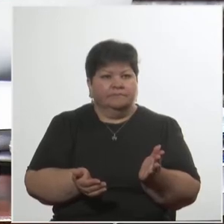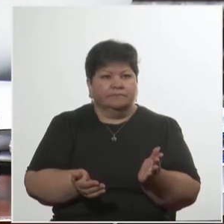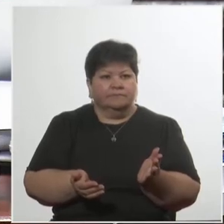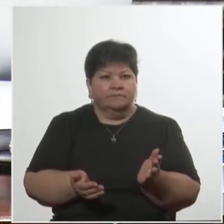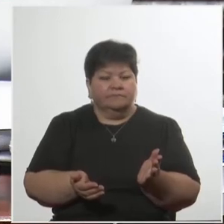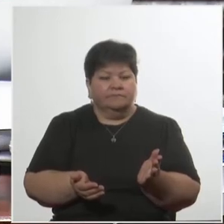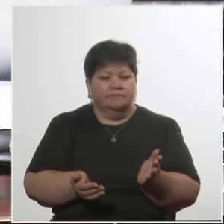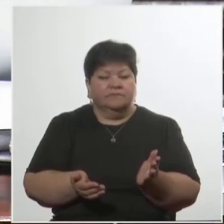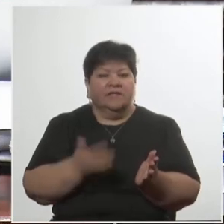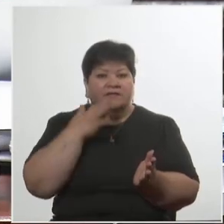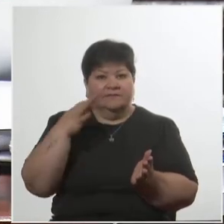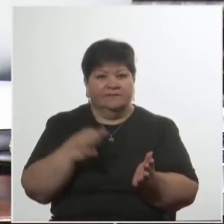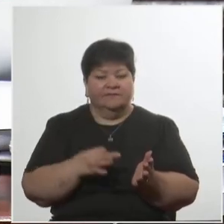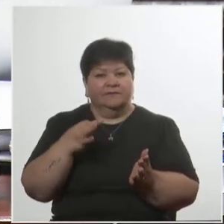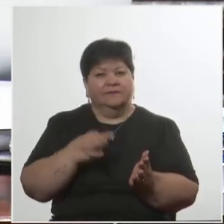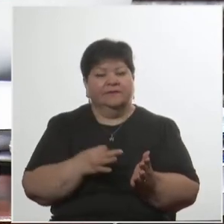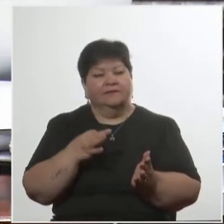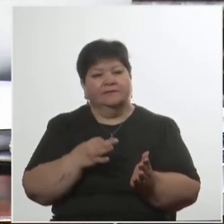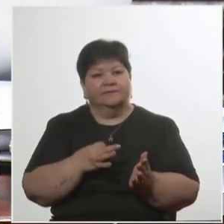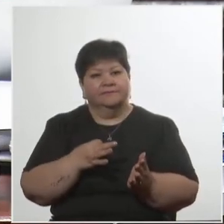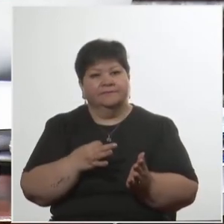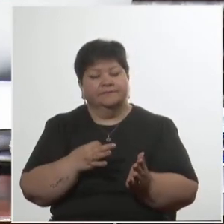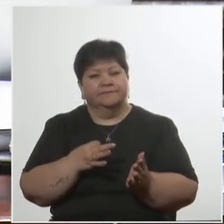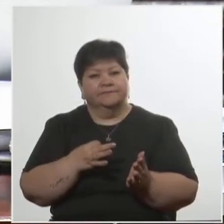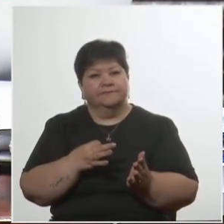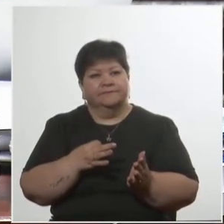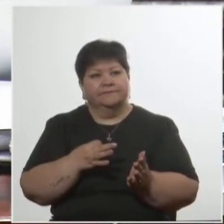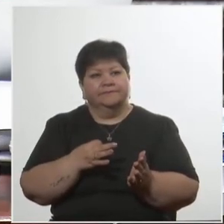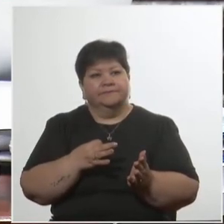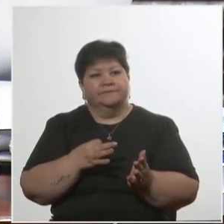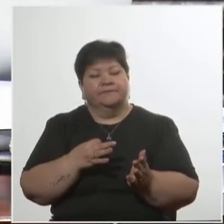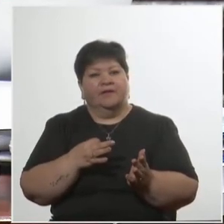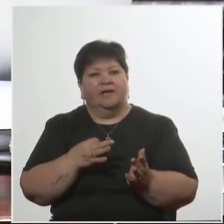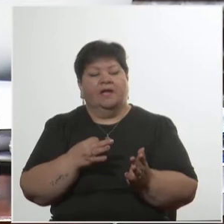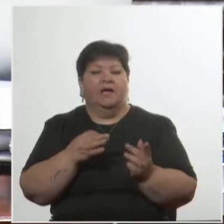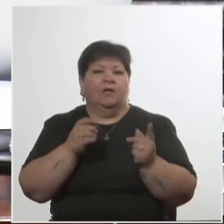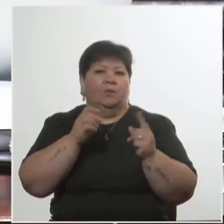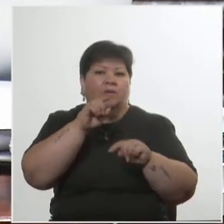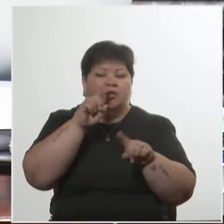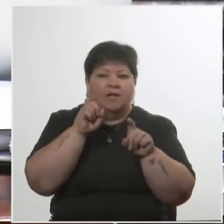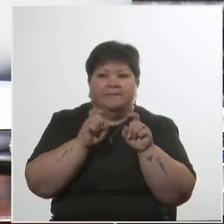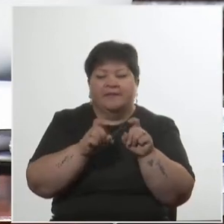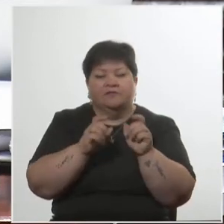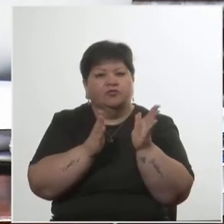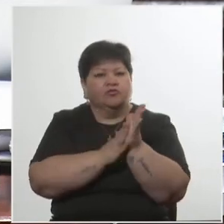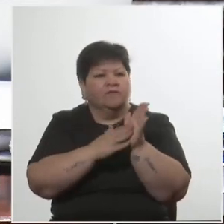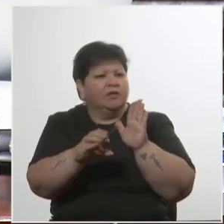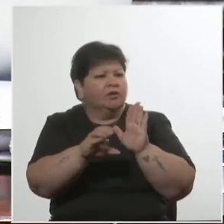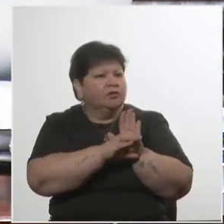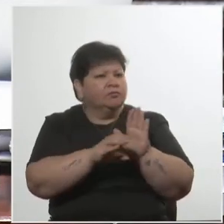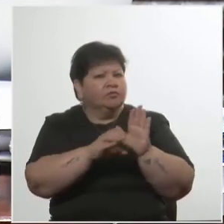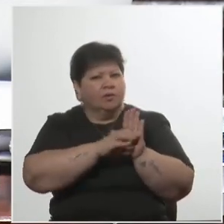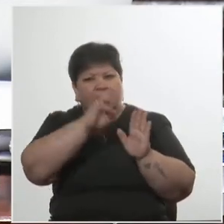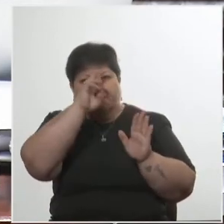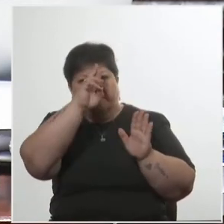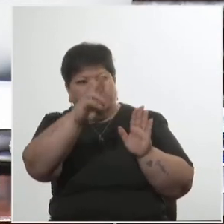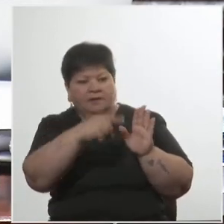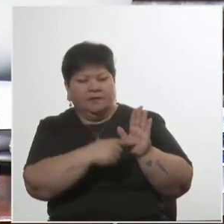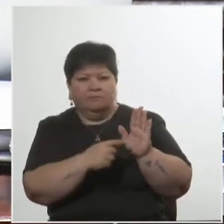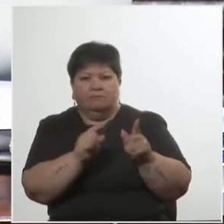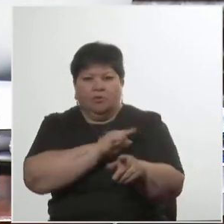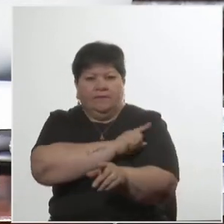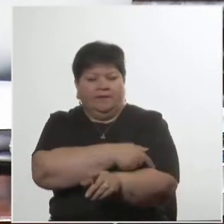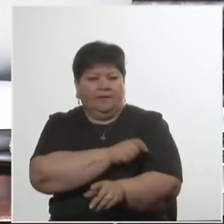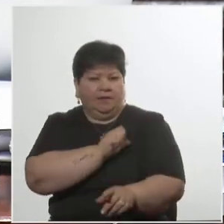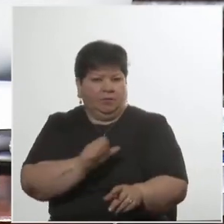lo cierto respecto a las a los cuestionamientos de inconstitucionalidad El Poder Ejecutivo igual que hace con los